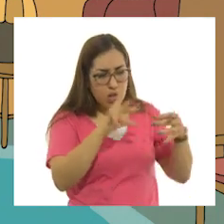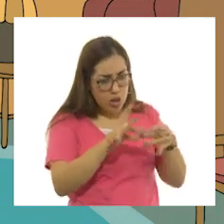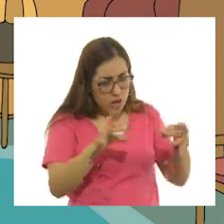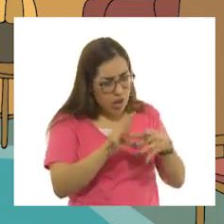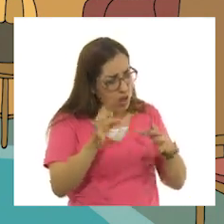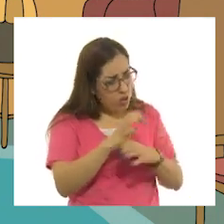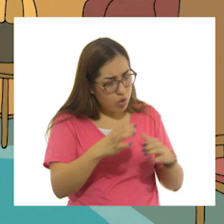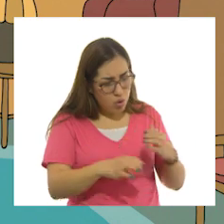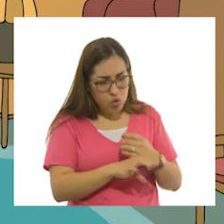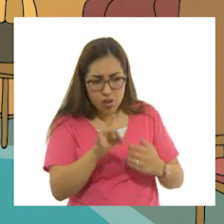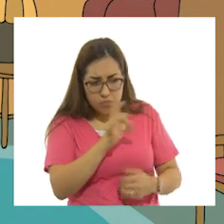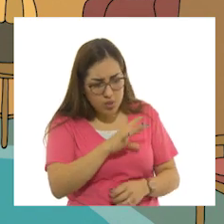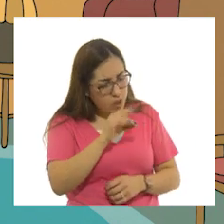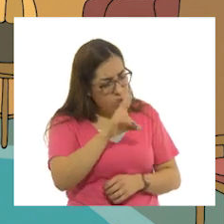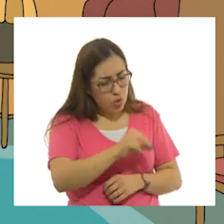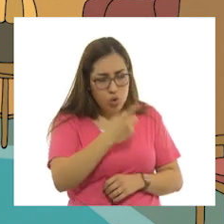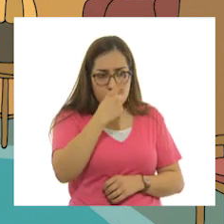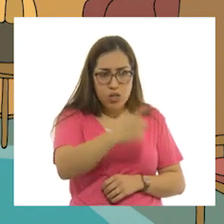dije